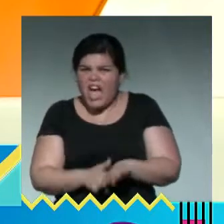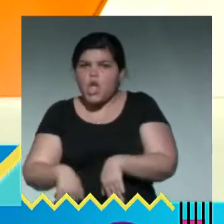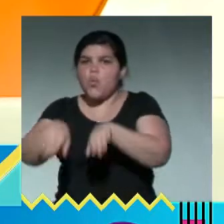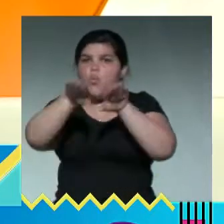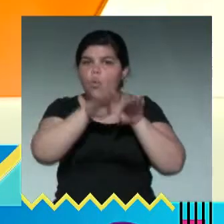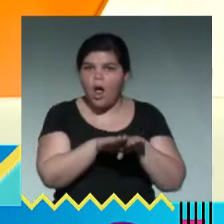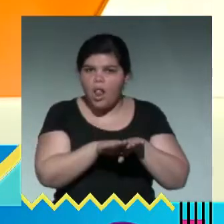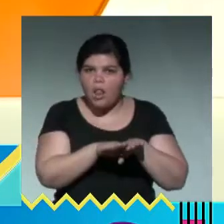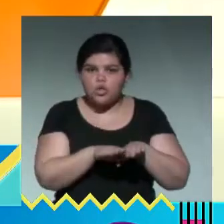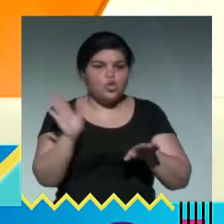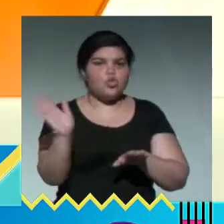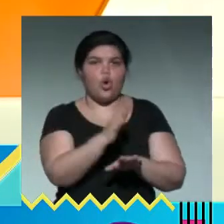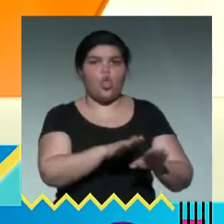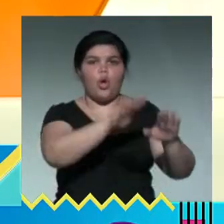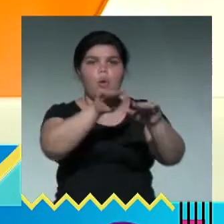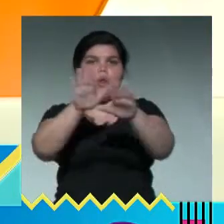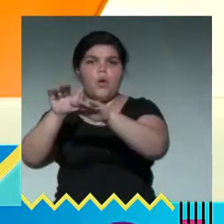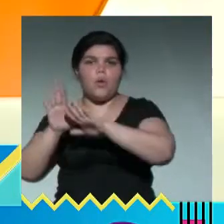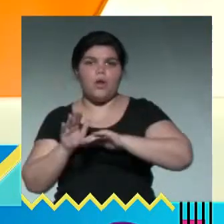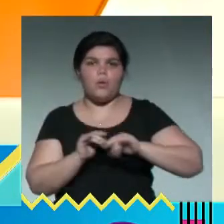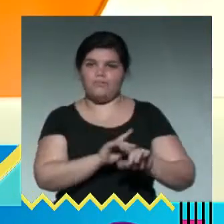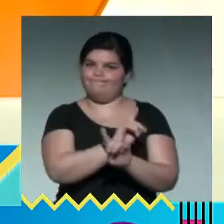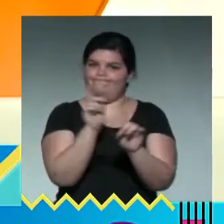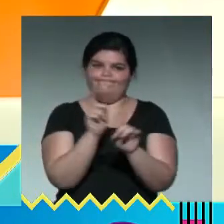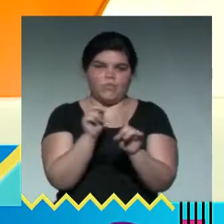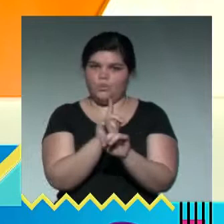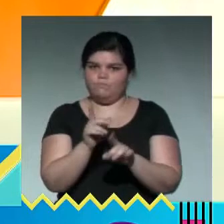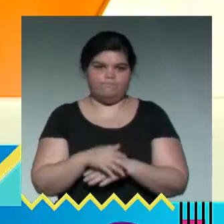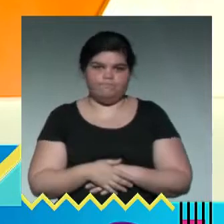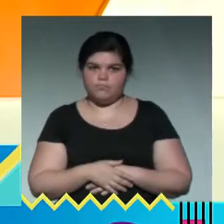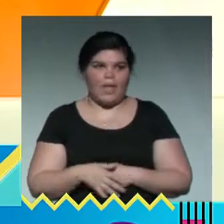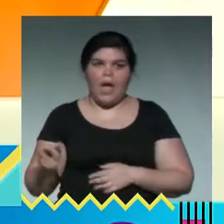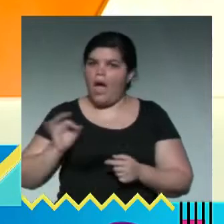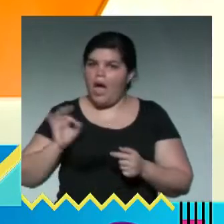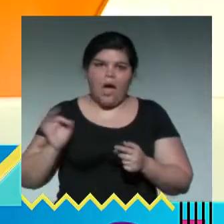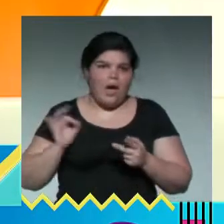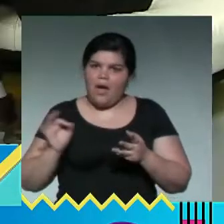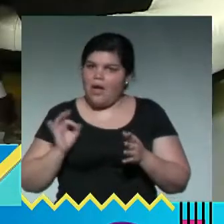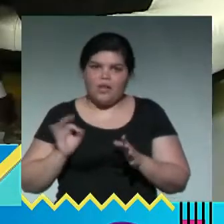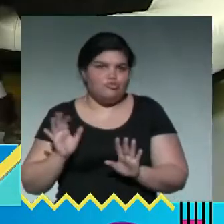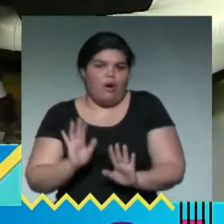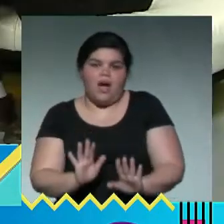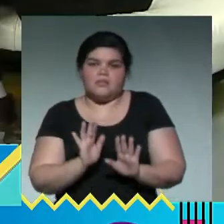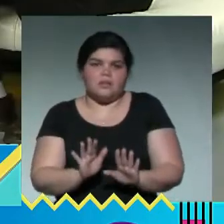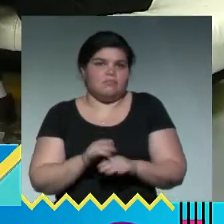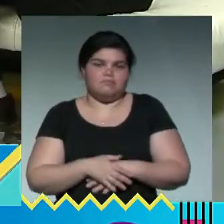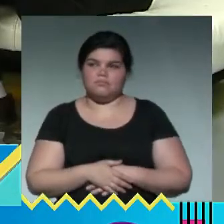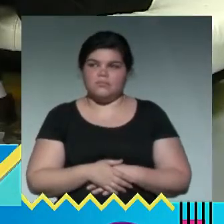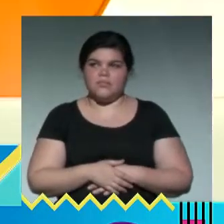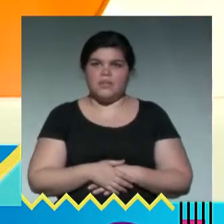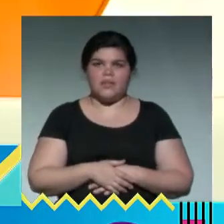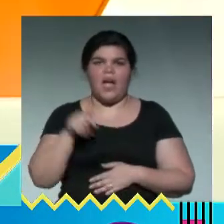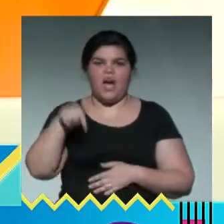ni homogeneidad, ni mucho menos, porque durante muchos años en términos de hoy, diríamos,